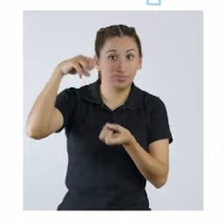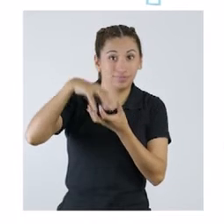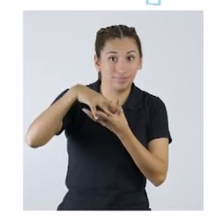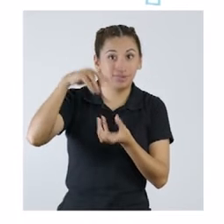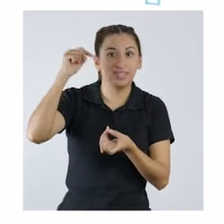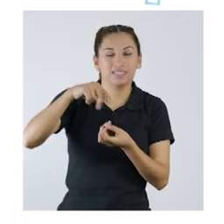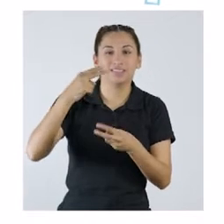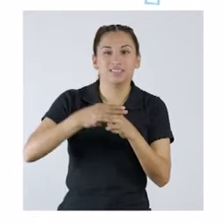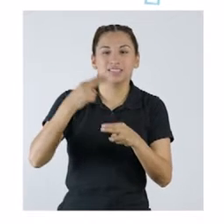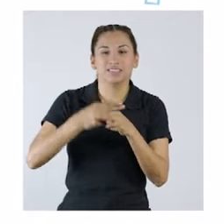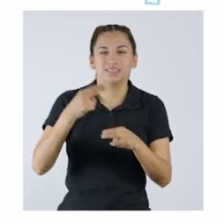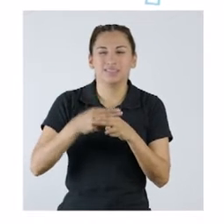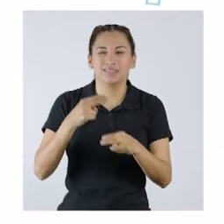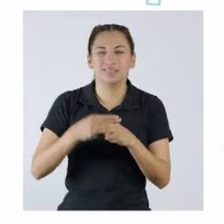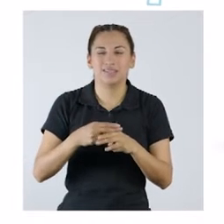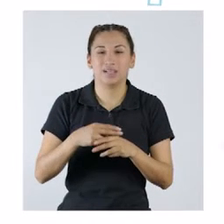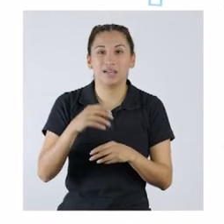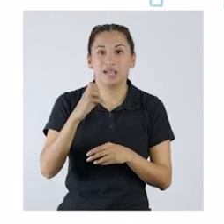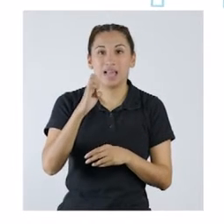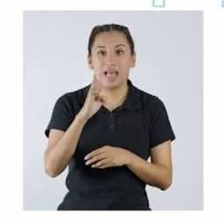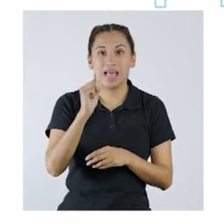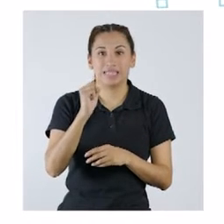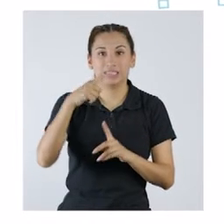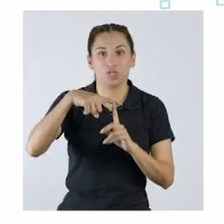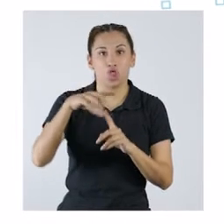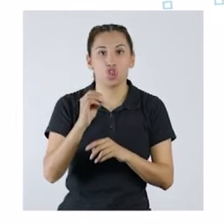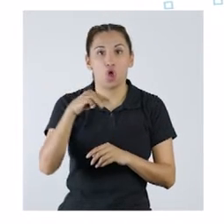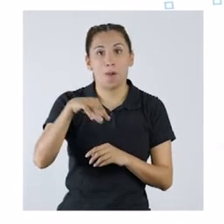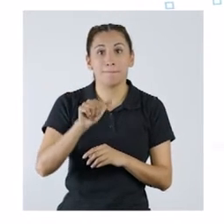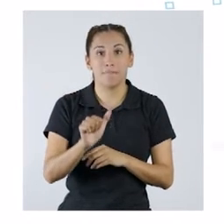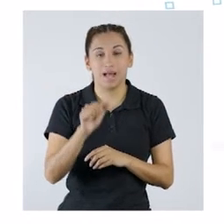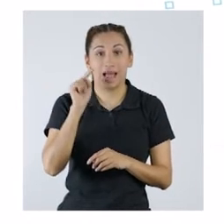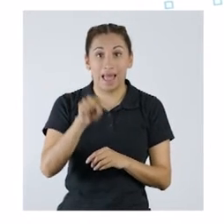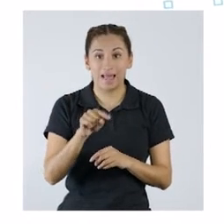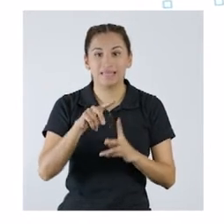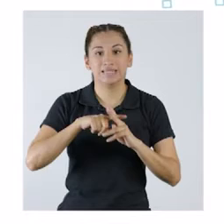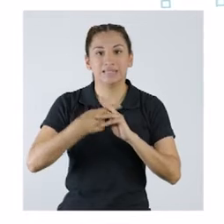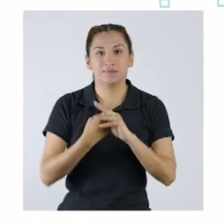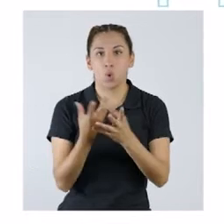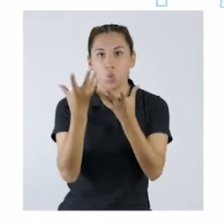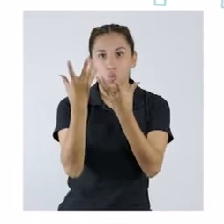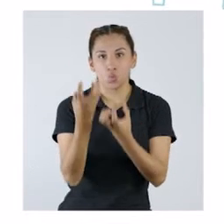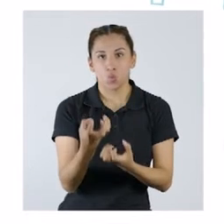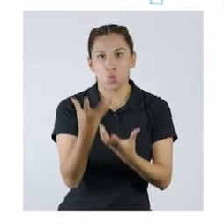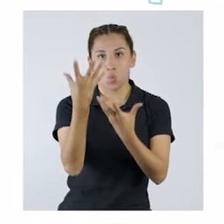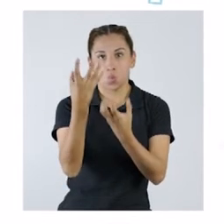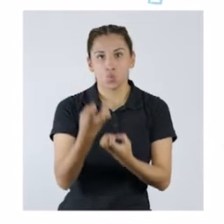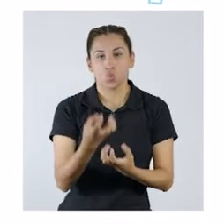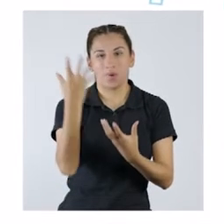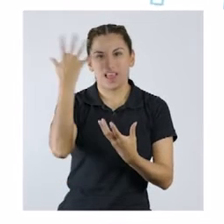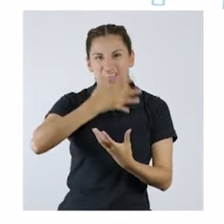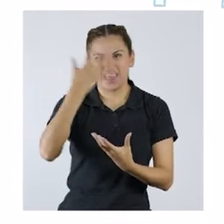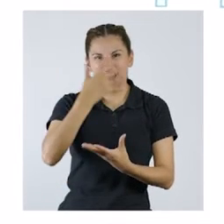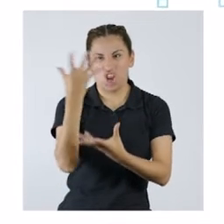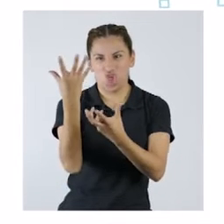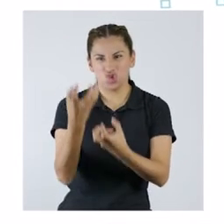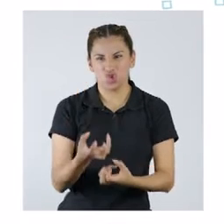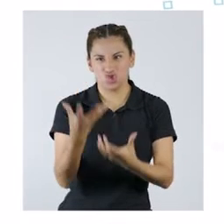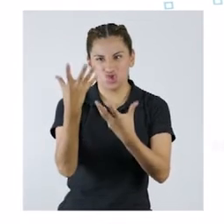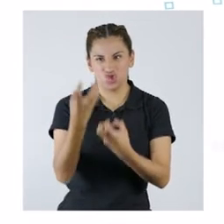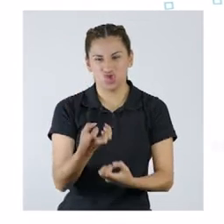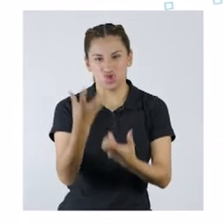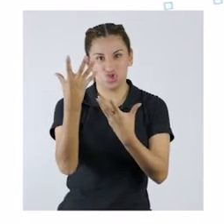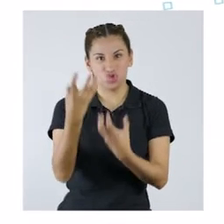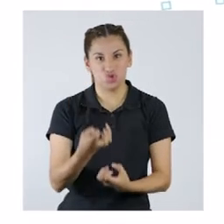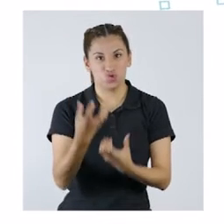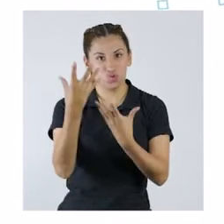Esta abertura se llama estoma y es por donde absorbe el dióxido de carbono.